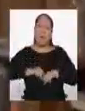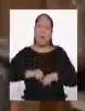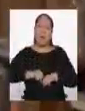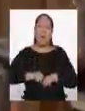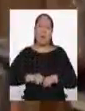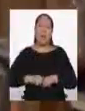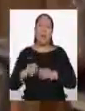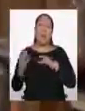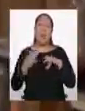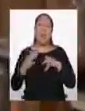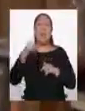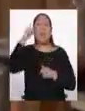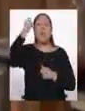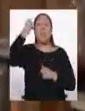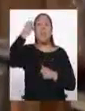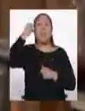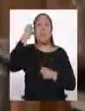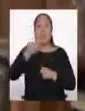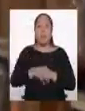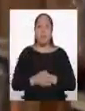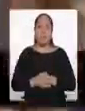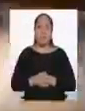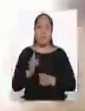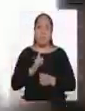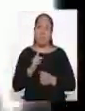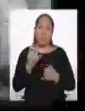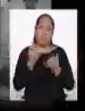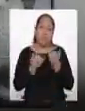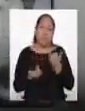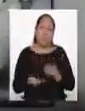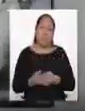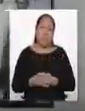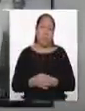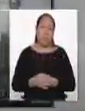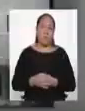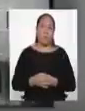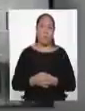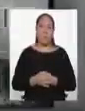en el campo político, y fue una guerra inconclusa.